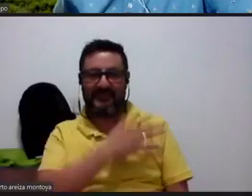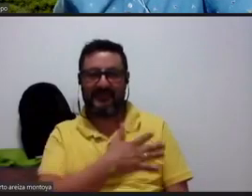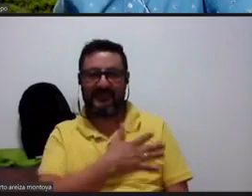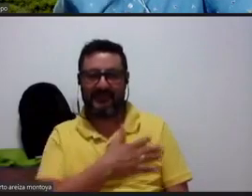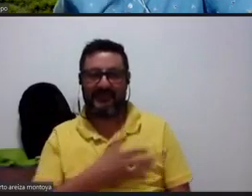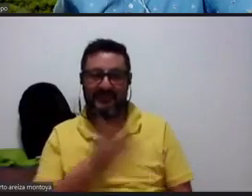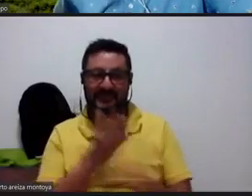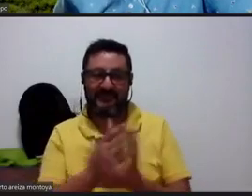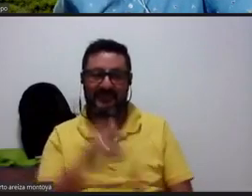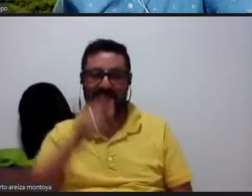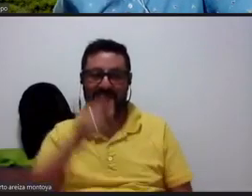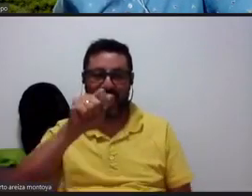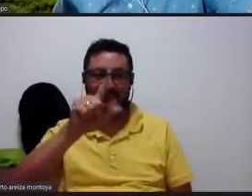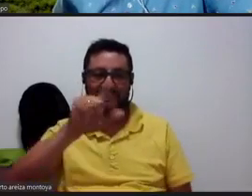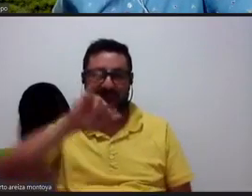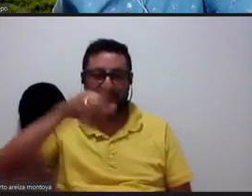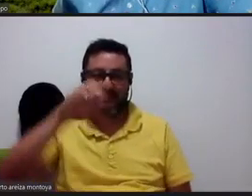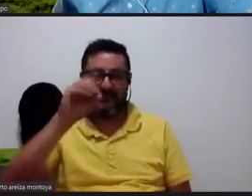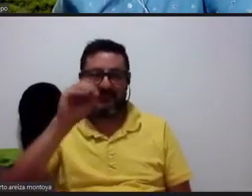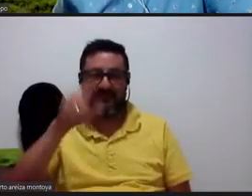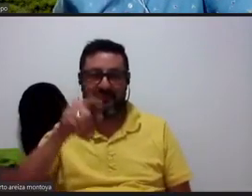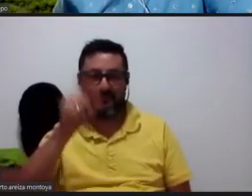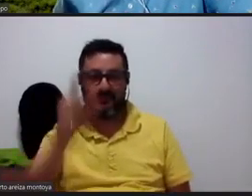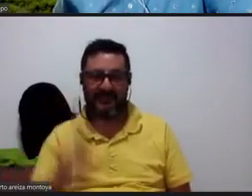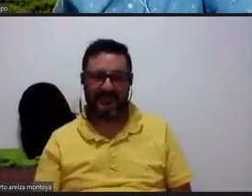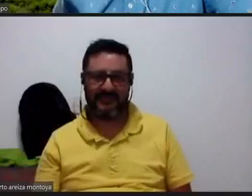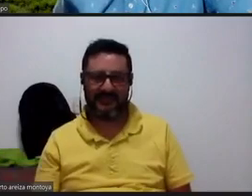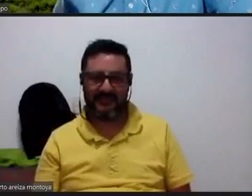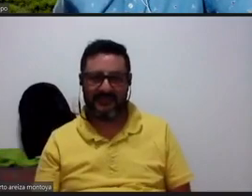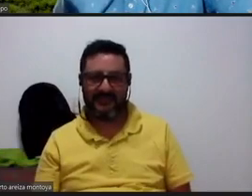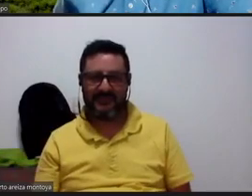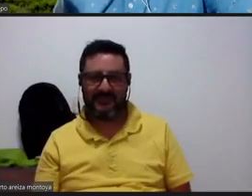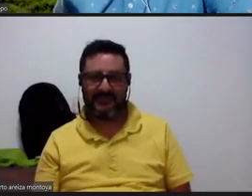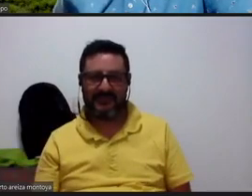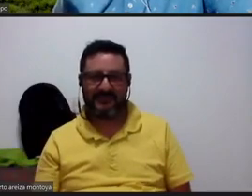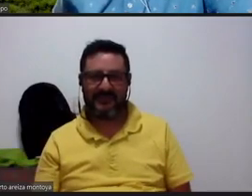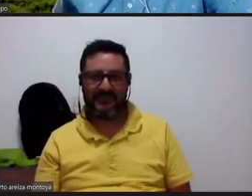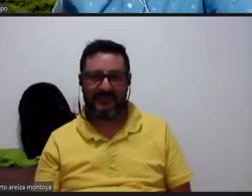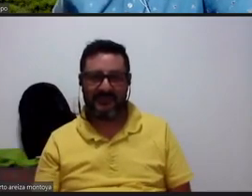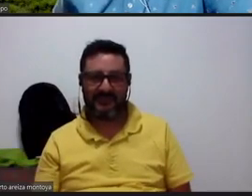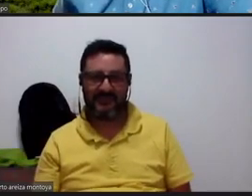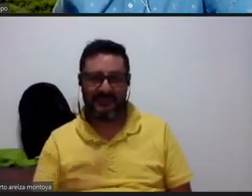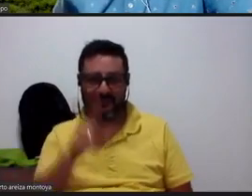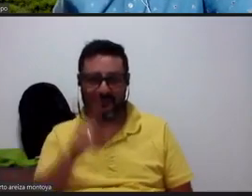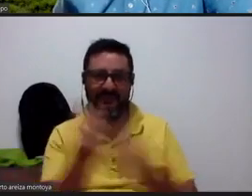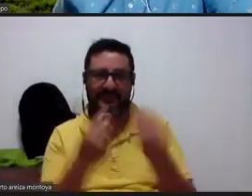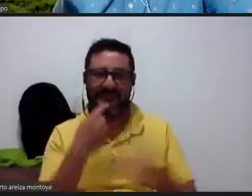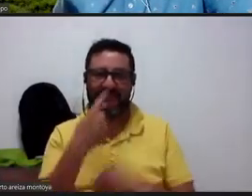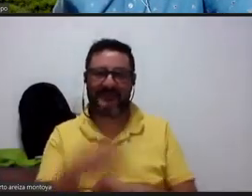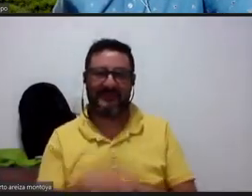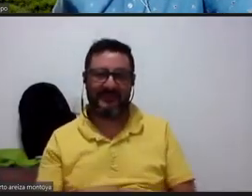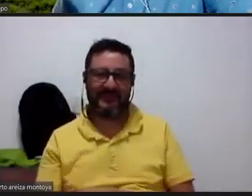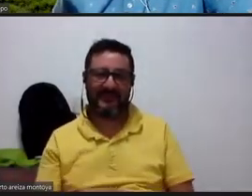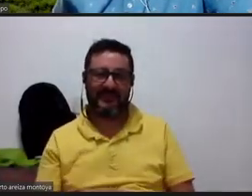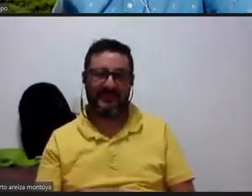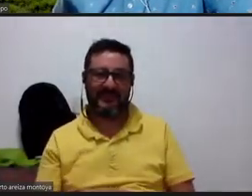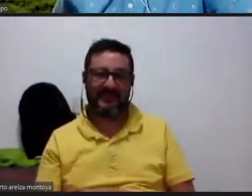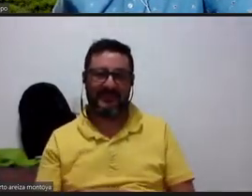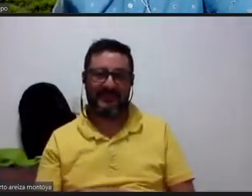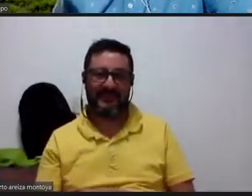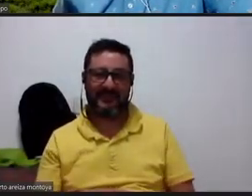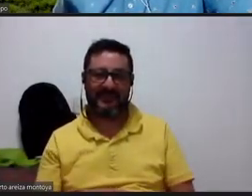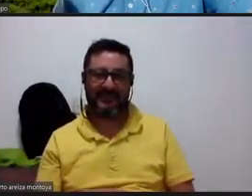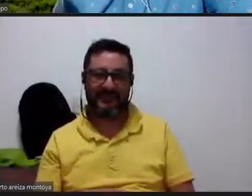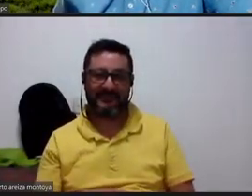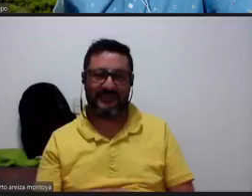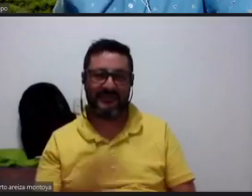y Alejo me dijo, lo primero que Alejo me dijo fue como que, pues, ¿vos qué haces? Entonces yo le conté. Y él me dijo como, ¿y cuál es tu